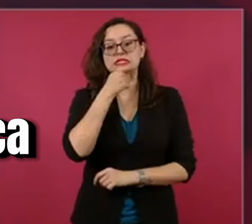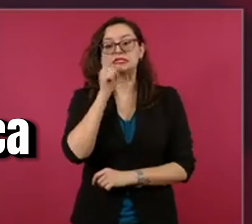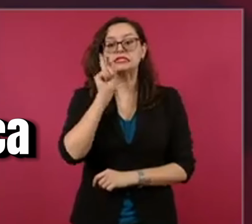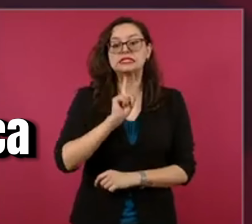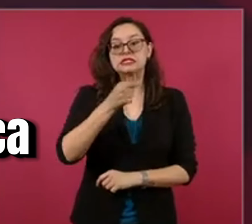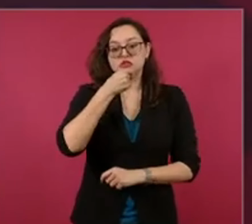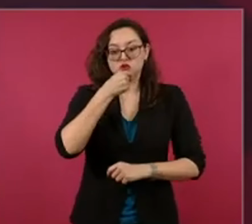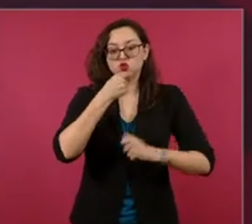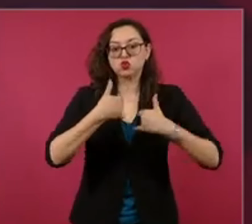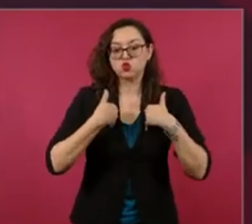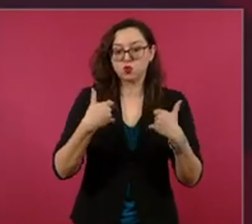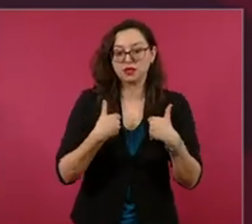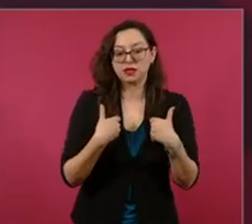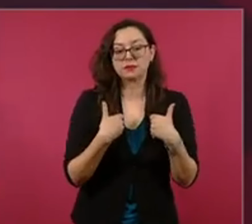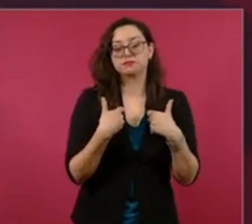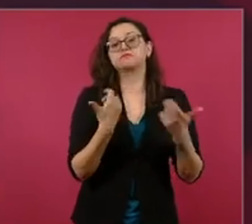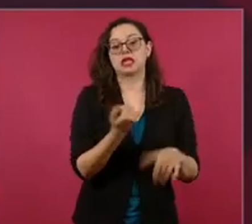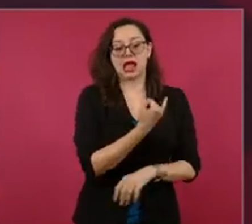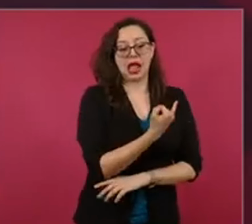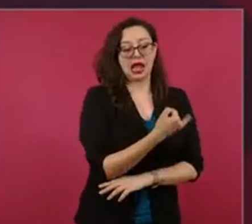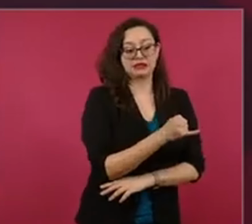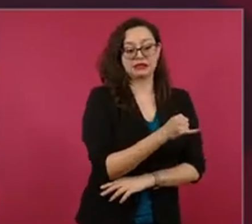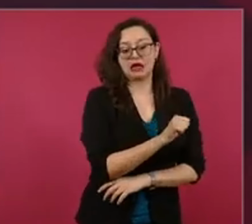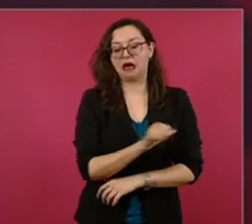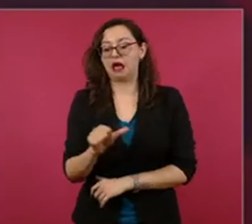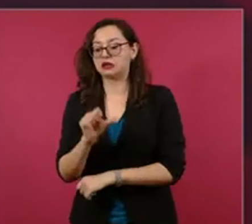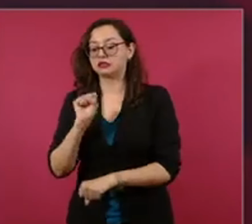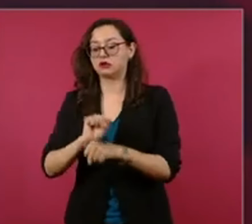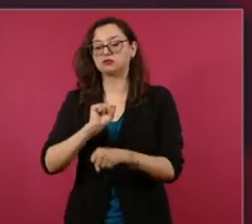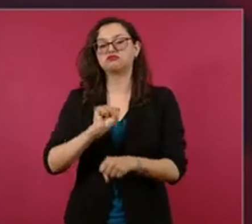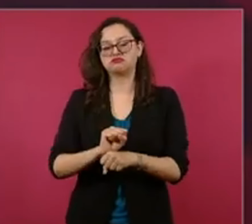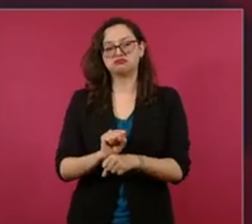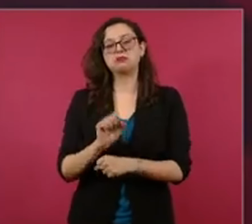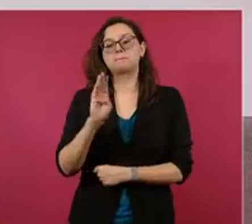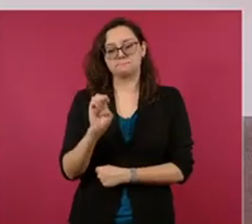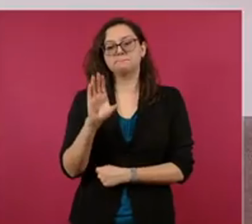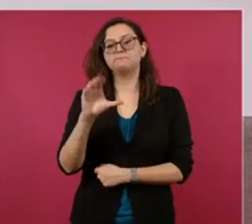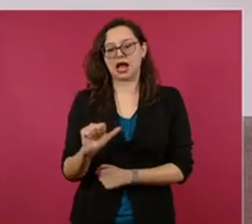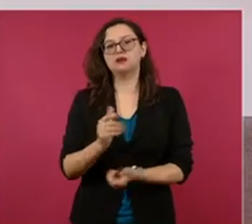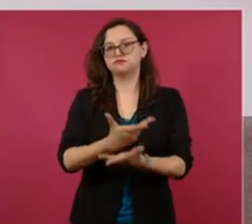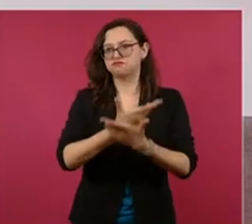educación básica pública puedan tener acceso a la beca.